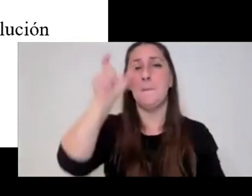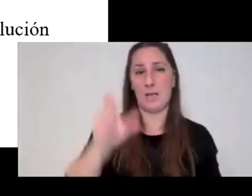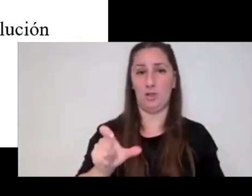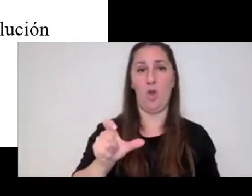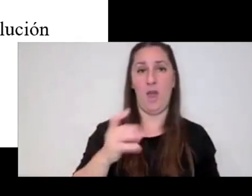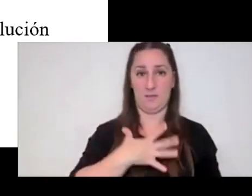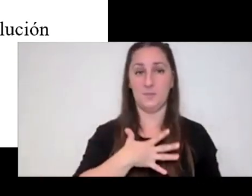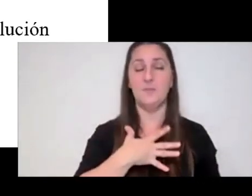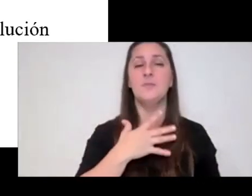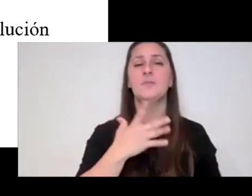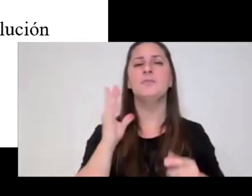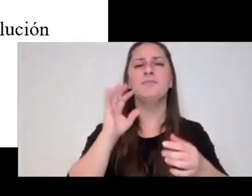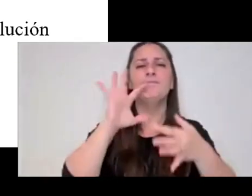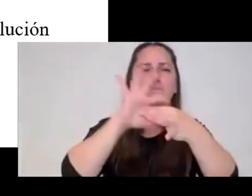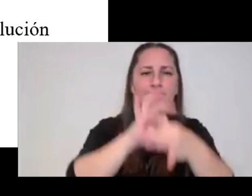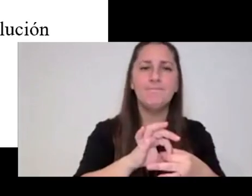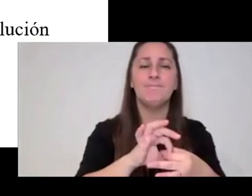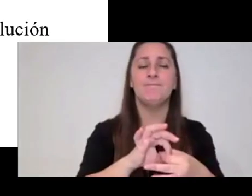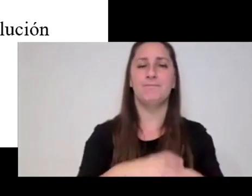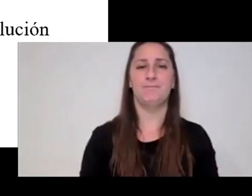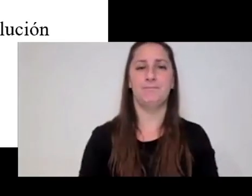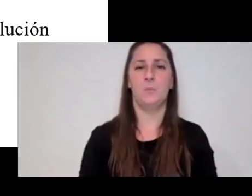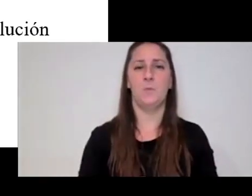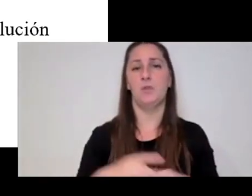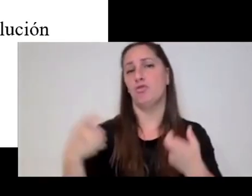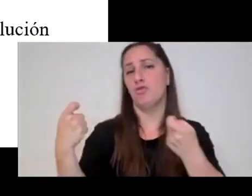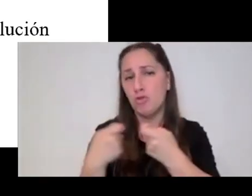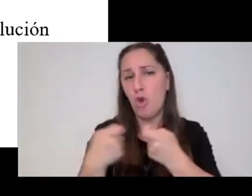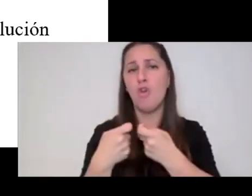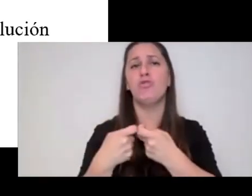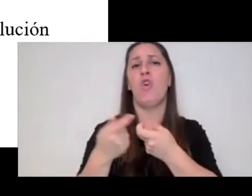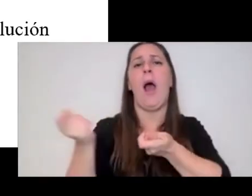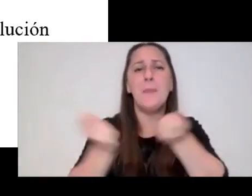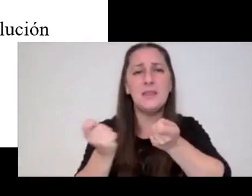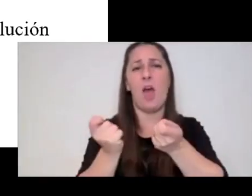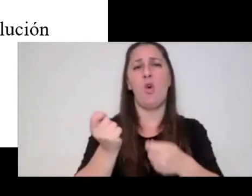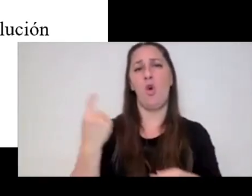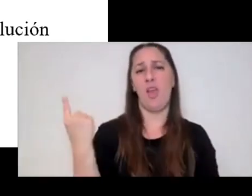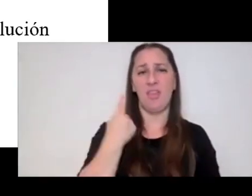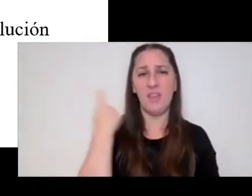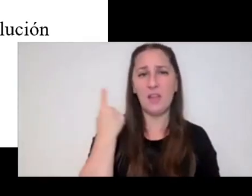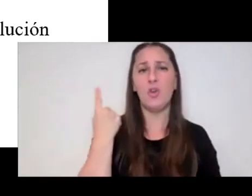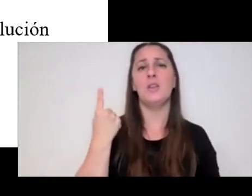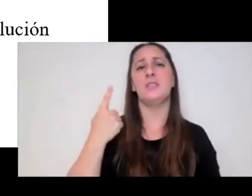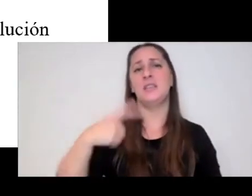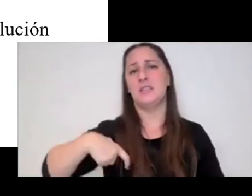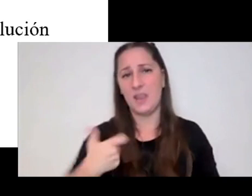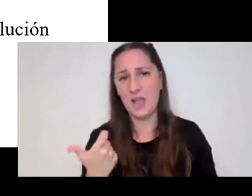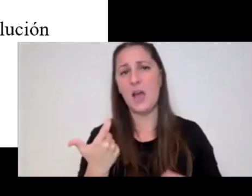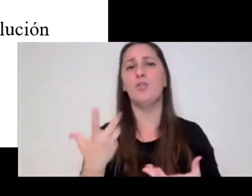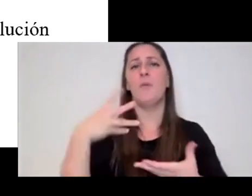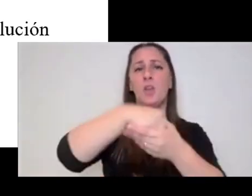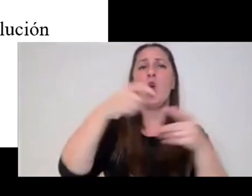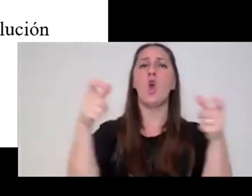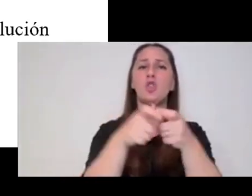vinculadas con sus socios, administradores, directores, síndicos, miembros del Consejo de Vigilancia